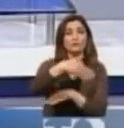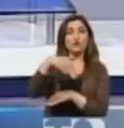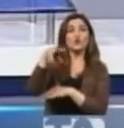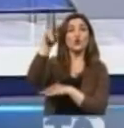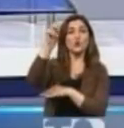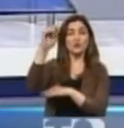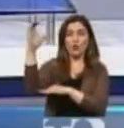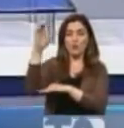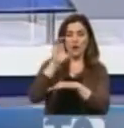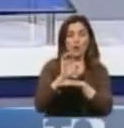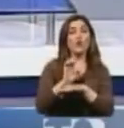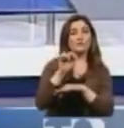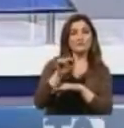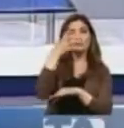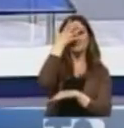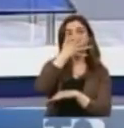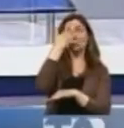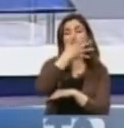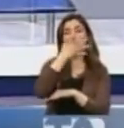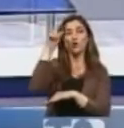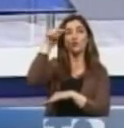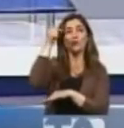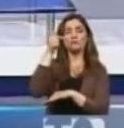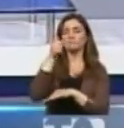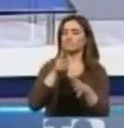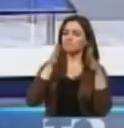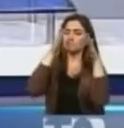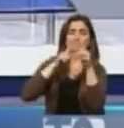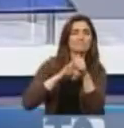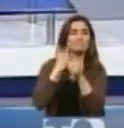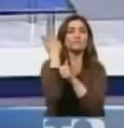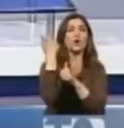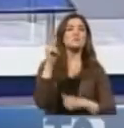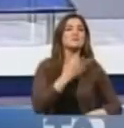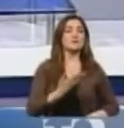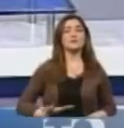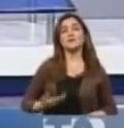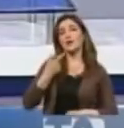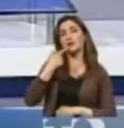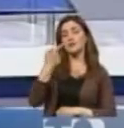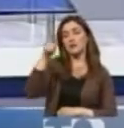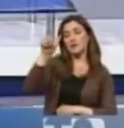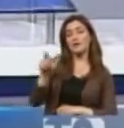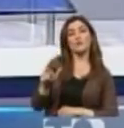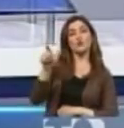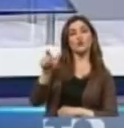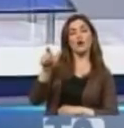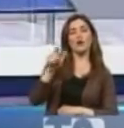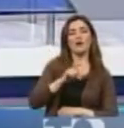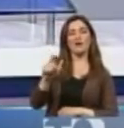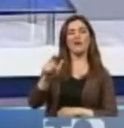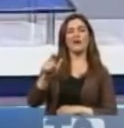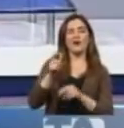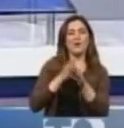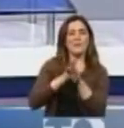norte son prioridad para el gobierno. Eso sostiene la vicepresidenta María Alejandra Vicuña, mientras que el catedrático Fernando Carrión dice que